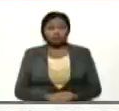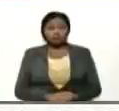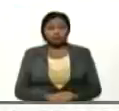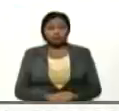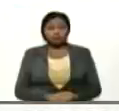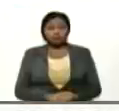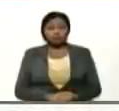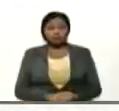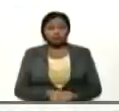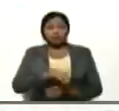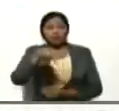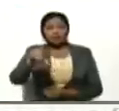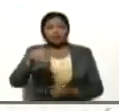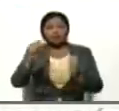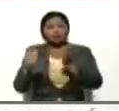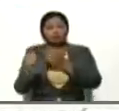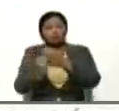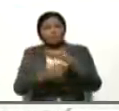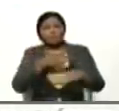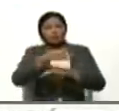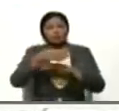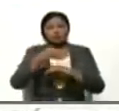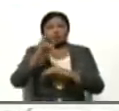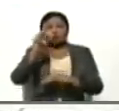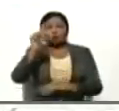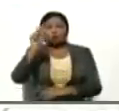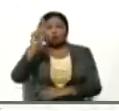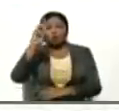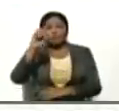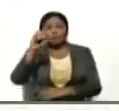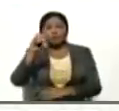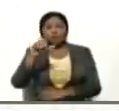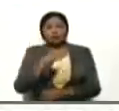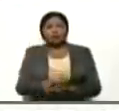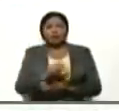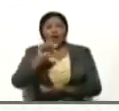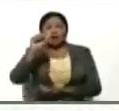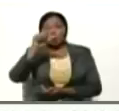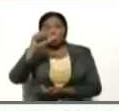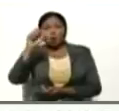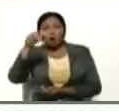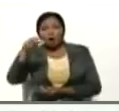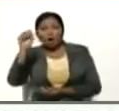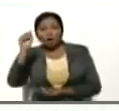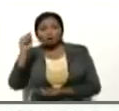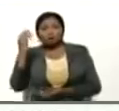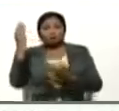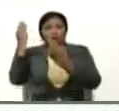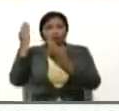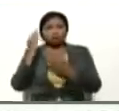Por el estado del Tamacuro, municipio Tucupita, Loa Tamaronis.